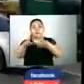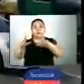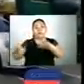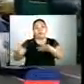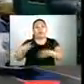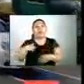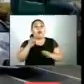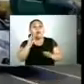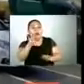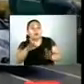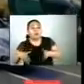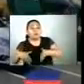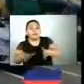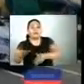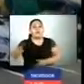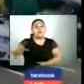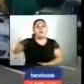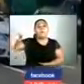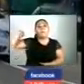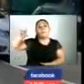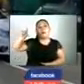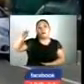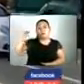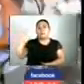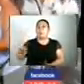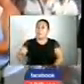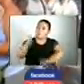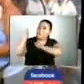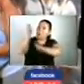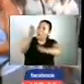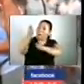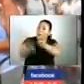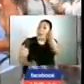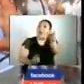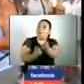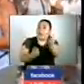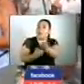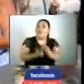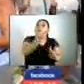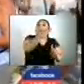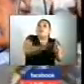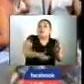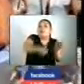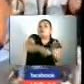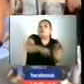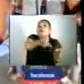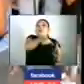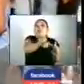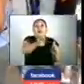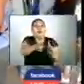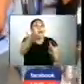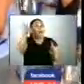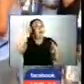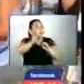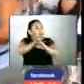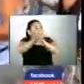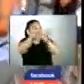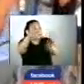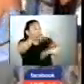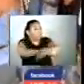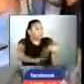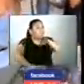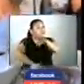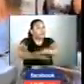del cantón La Palma. Ellos protestaron en apoyo al alcalde Amilcar Aguilar, quien fue capturado la madrugada de lunes en un